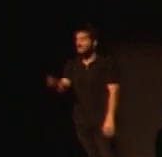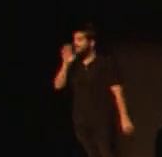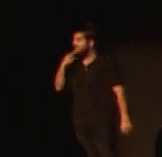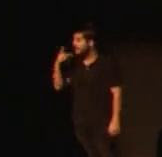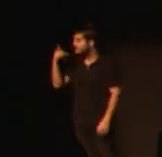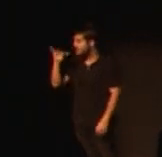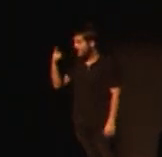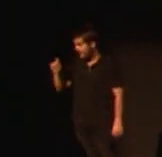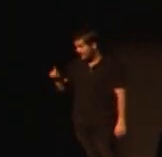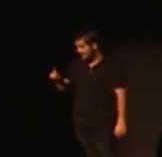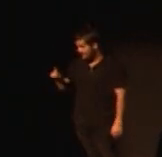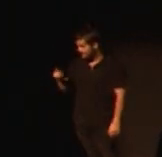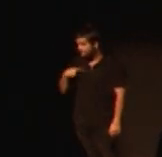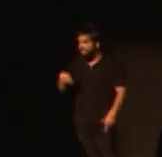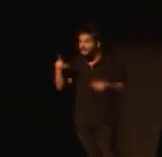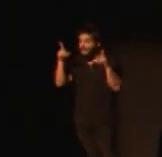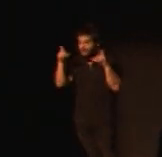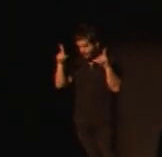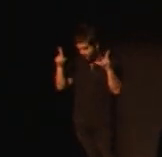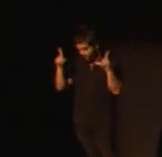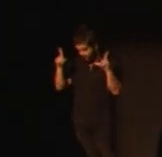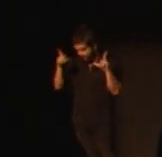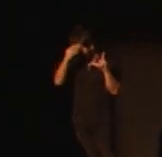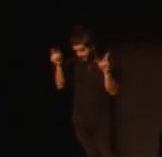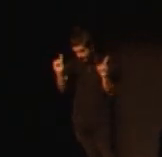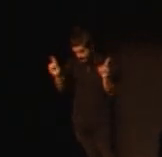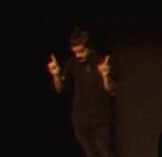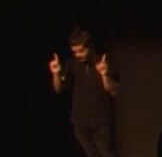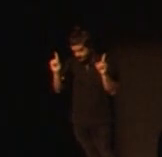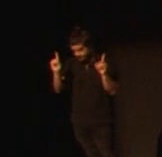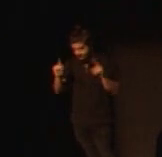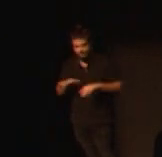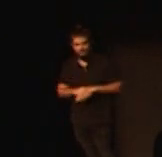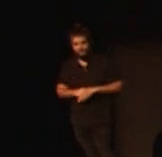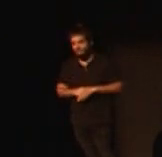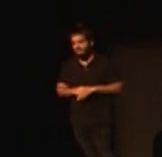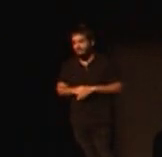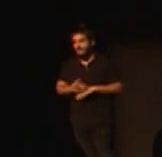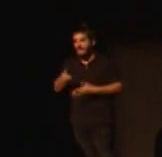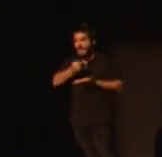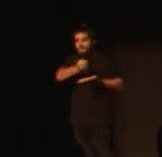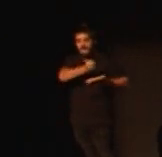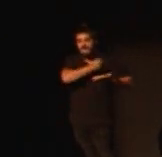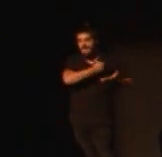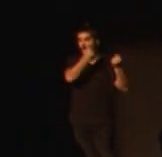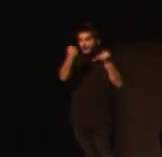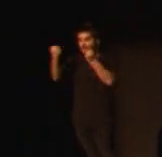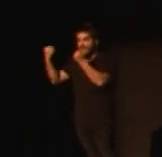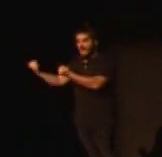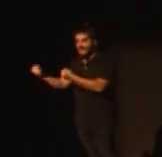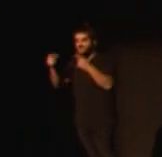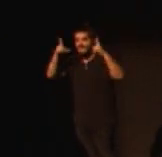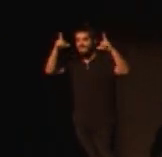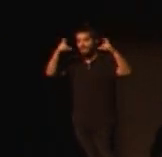Quique, ¿sí? No nos podemos olvidar de la foto. Efectivamente, Pati, tenemos que pedir a todos los premiados y autoridades que suban al escenario para hacerse la tradicional foto